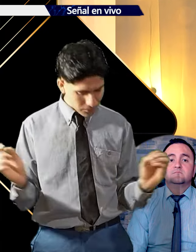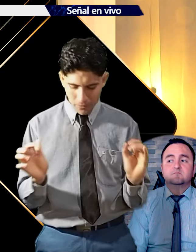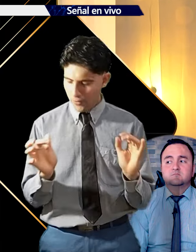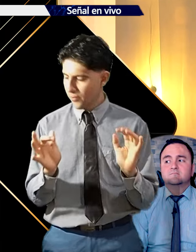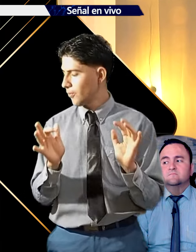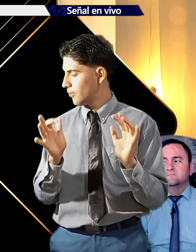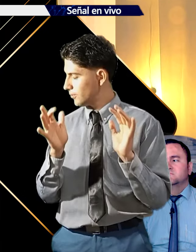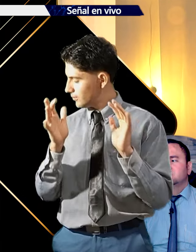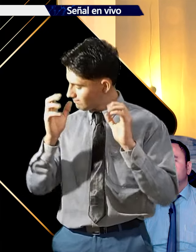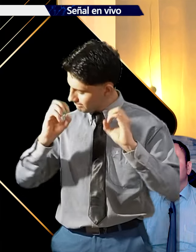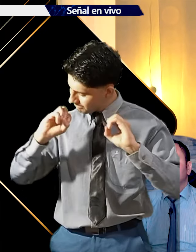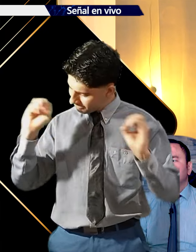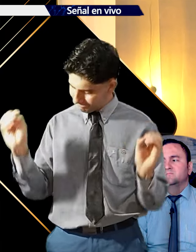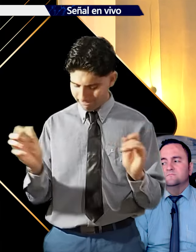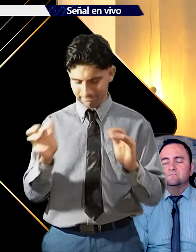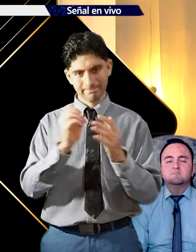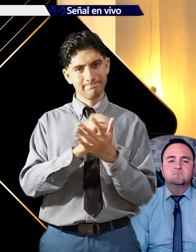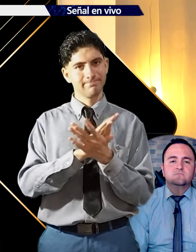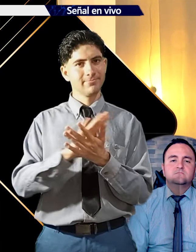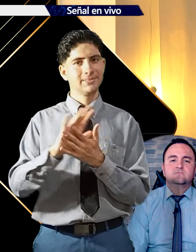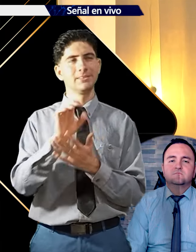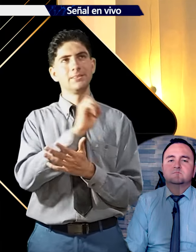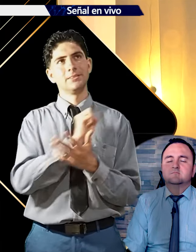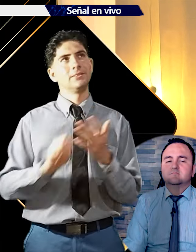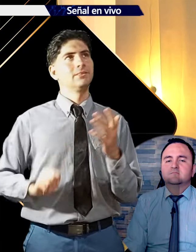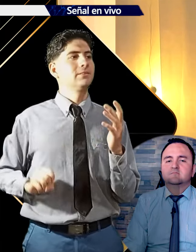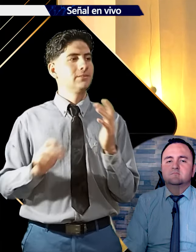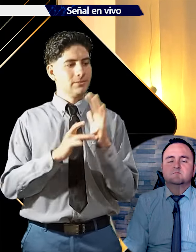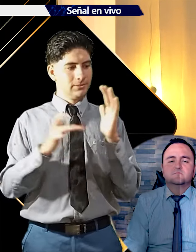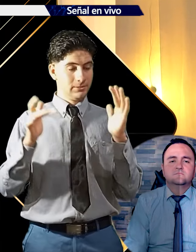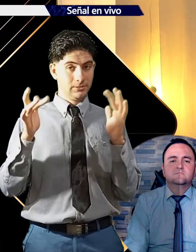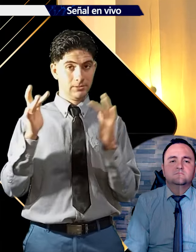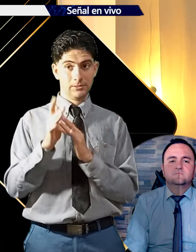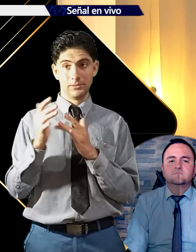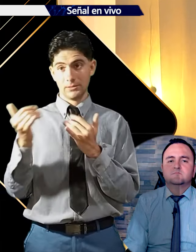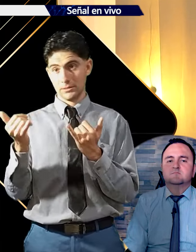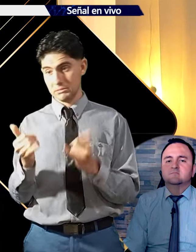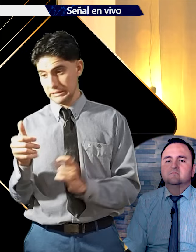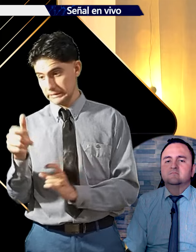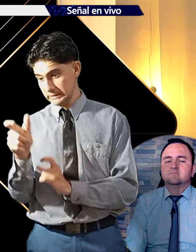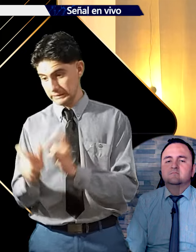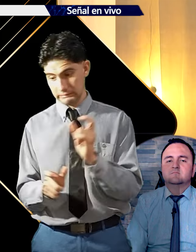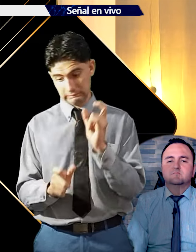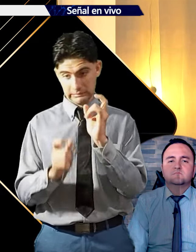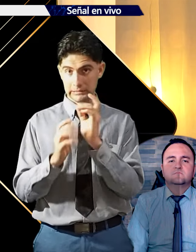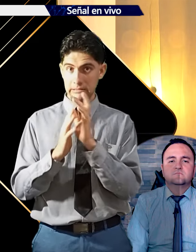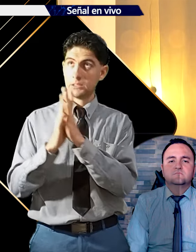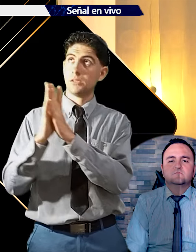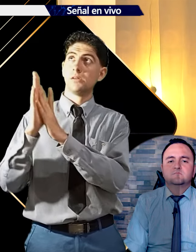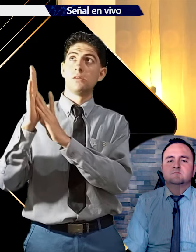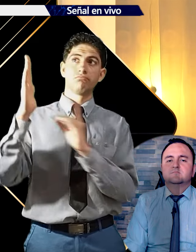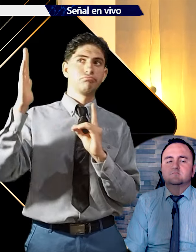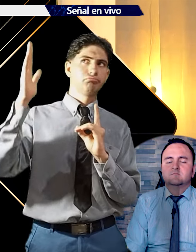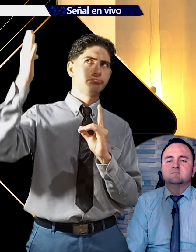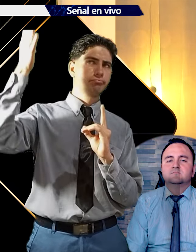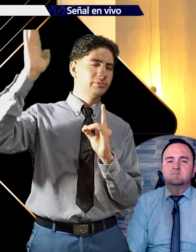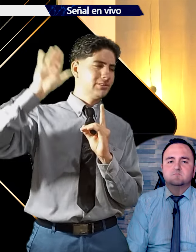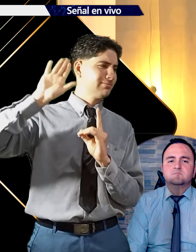de Dios y más de la humanidad. Cada día el hombre está más alejado de